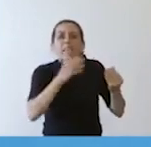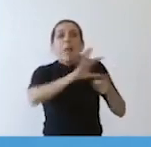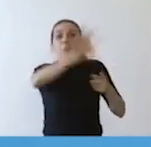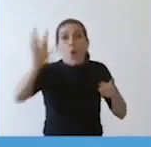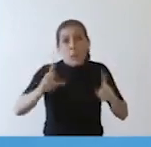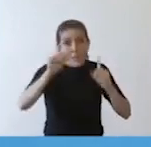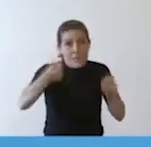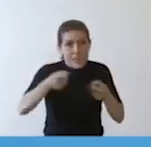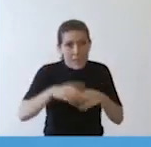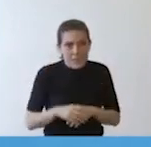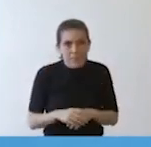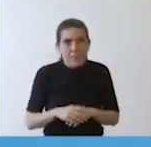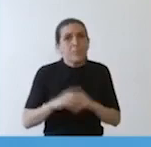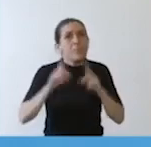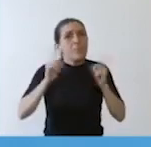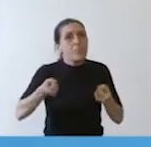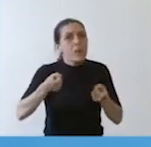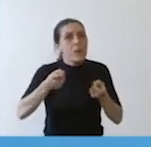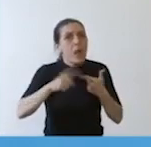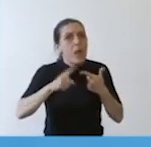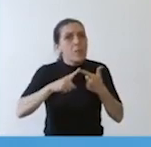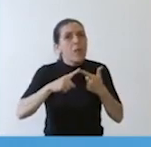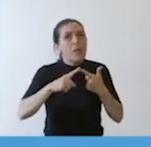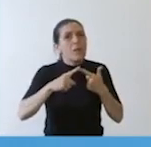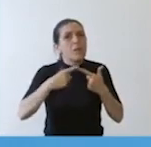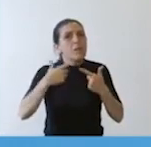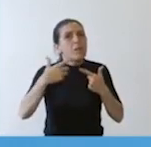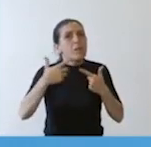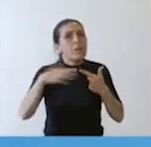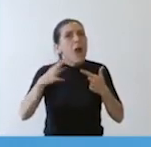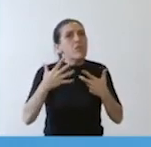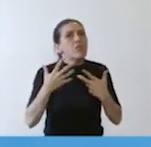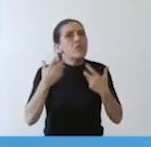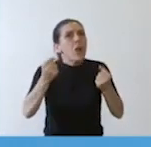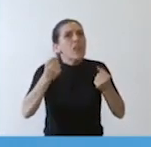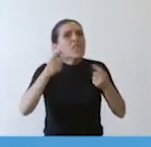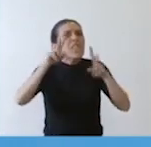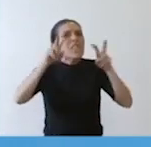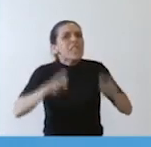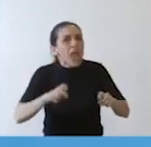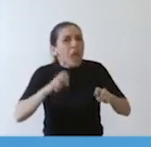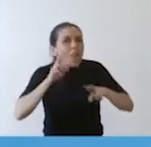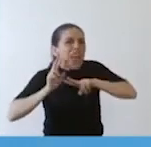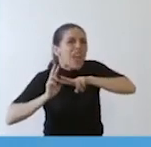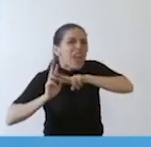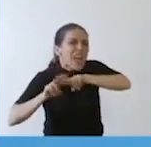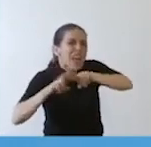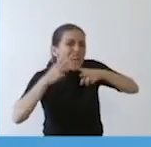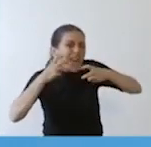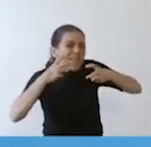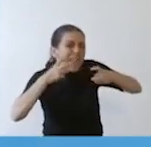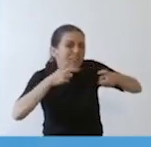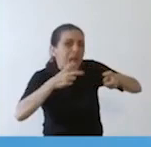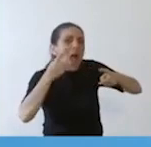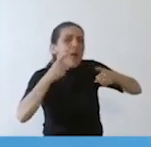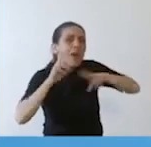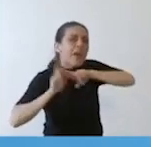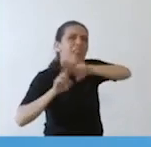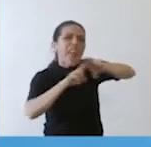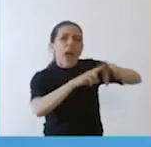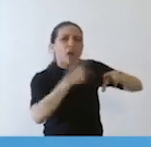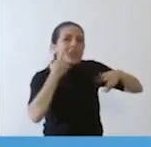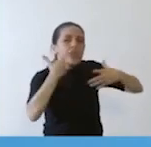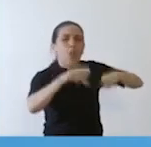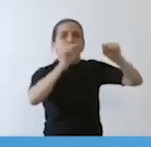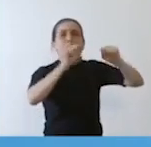provincias. Lo que significa el fortalecimiento de la red diagnóstica en el contexto de reactivos para